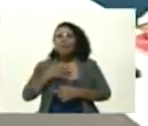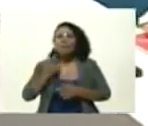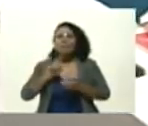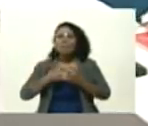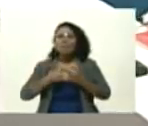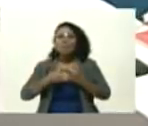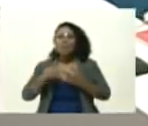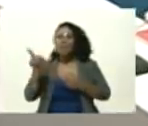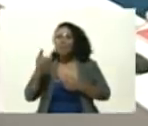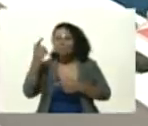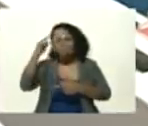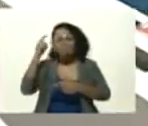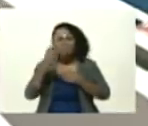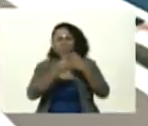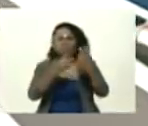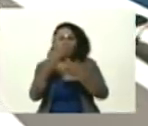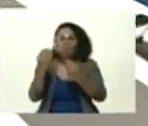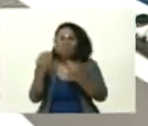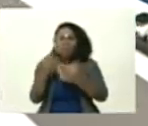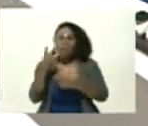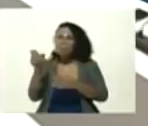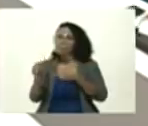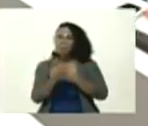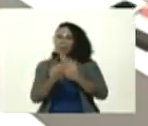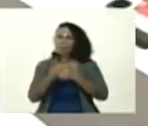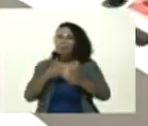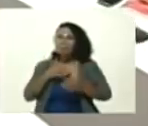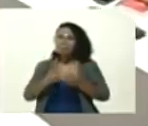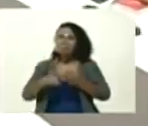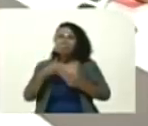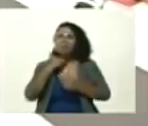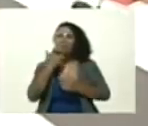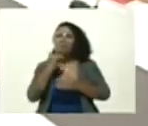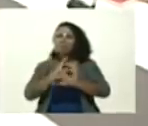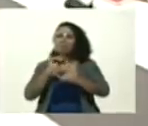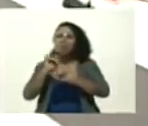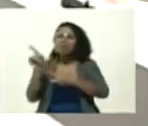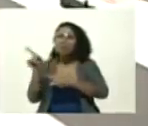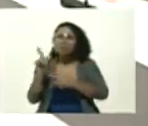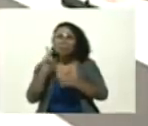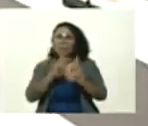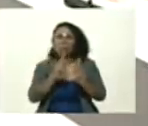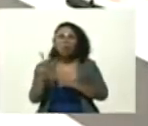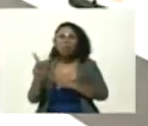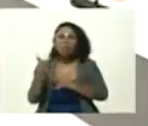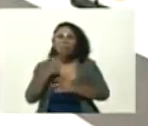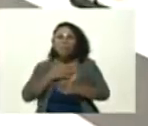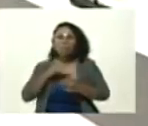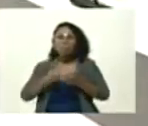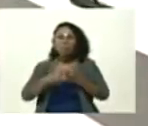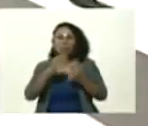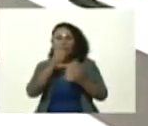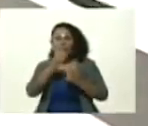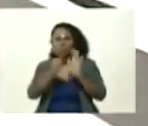Venezuela? Que hemos recorrido tanto. Vamos a dar la palabra a Silita para ir despidiendo este programa. ¡Silita!